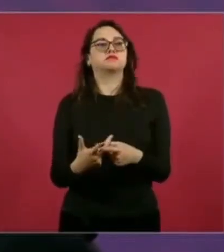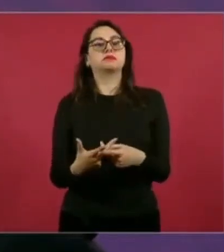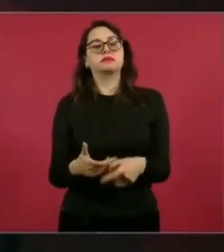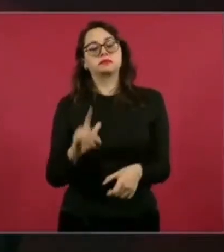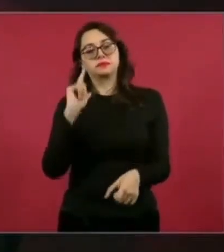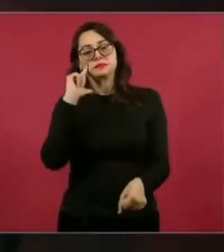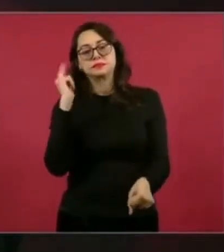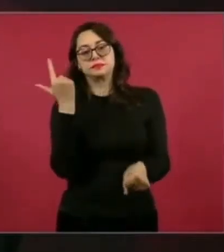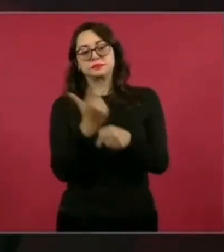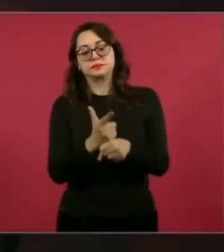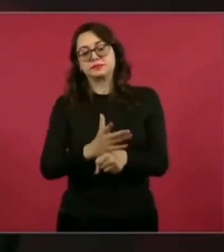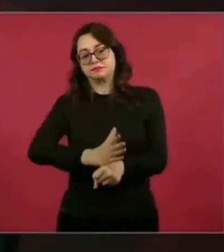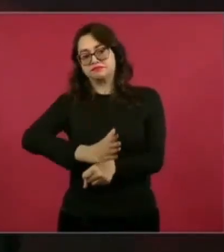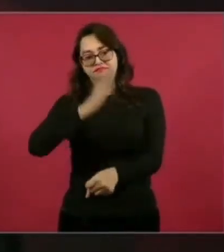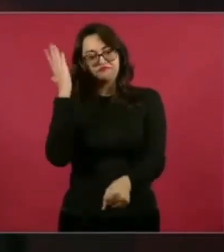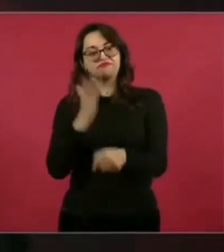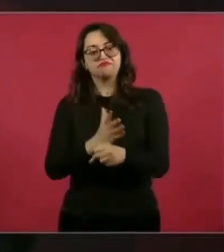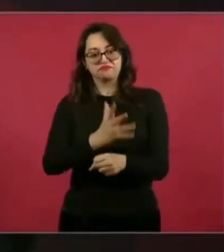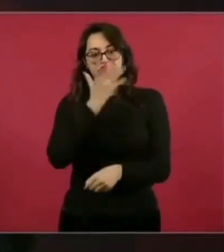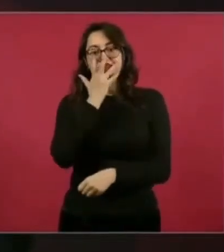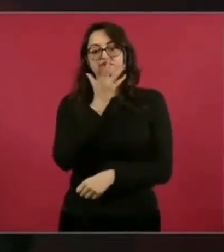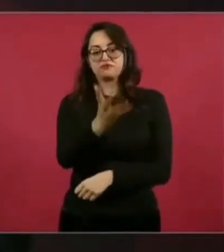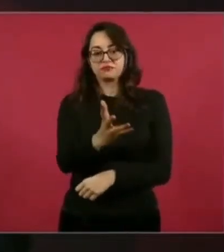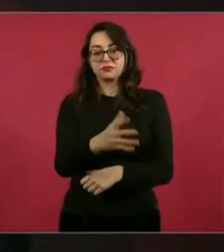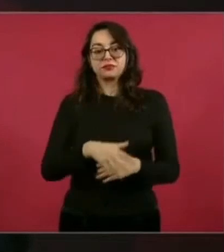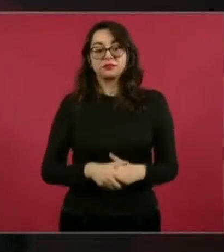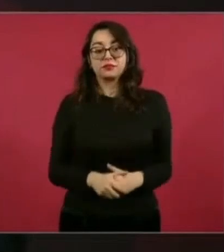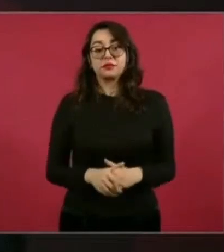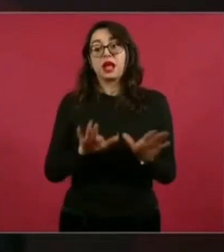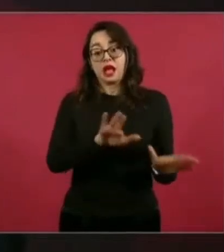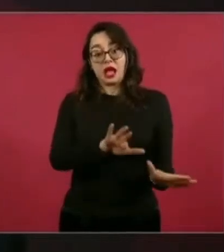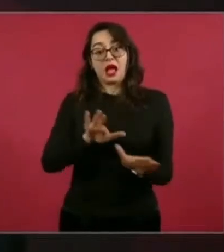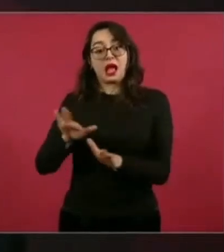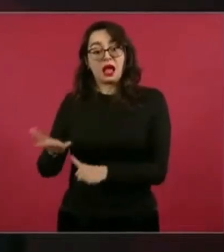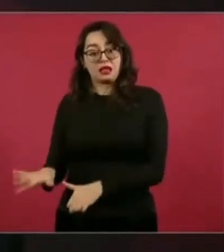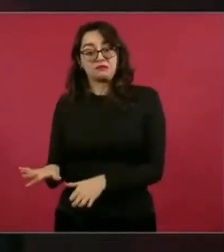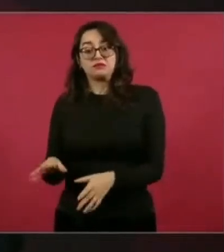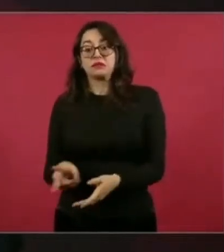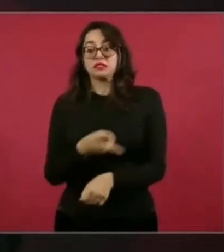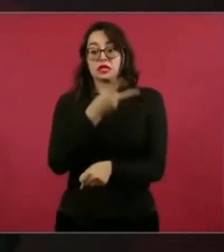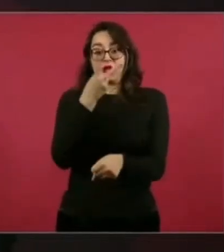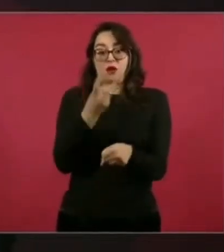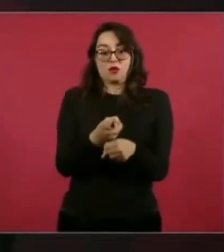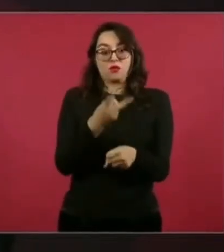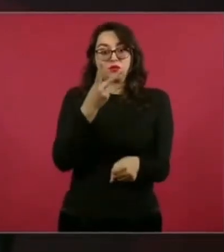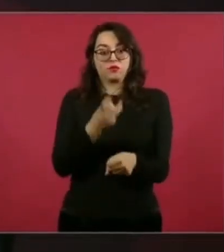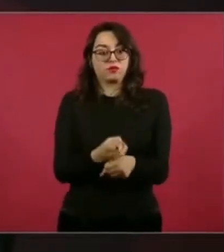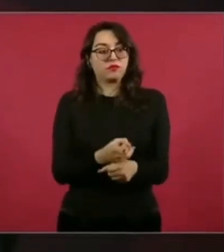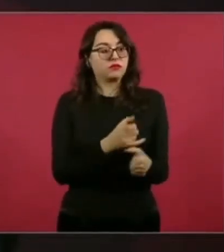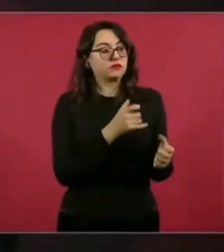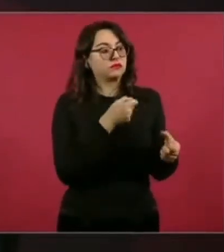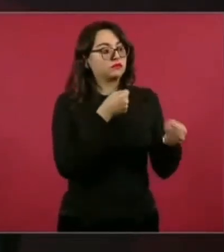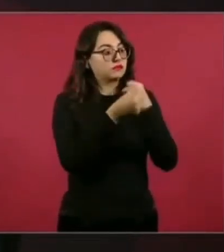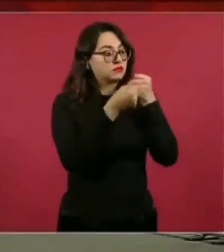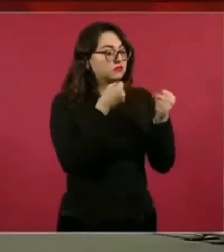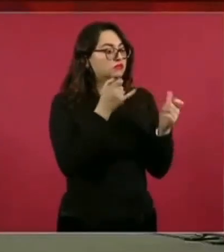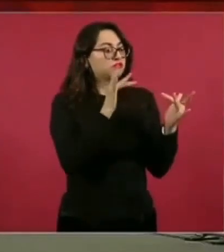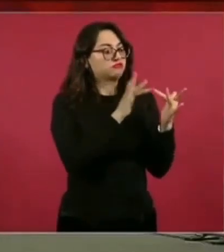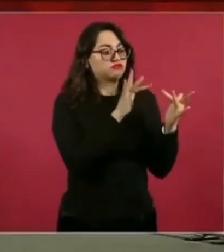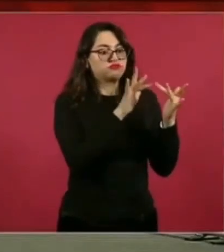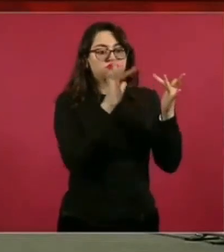sancione a los responsables. Con independencia de ello, se nos instruyó proporcionar todo el apoyo a